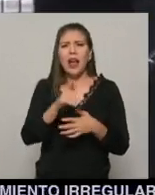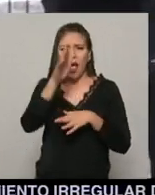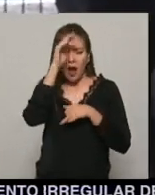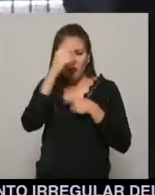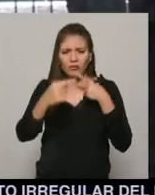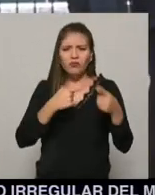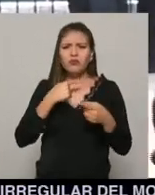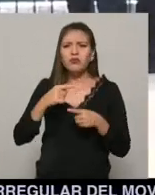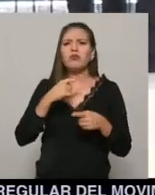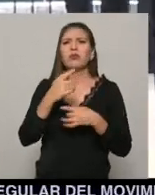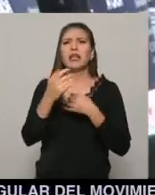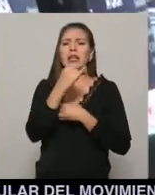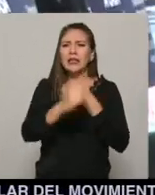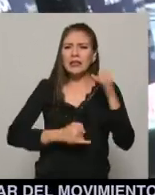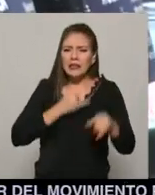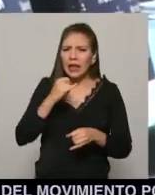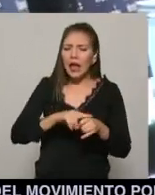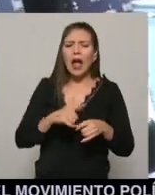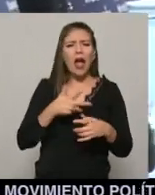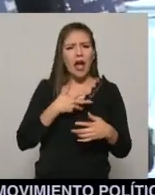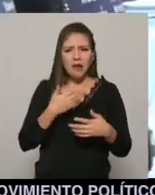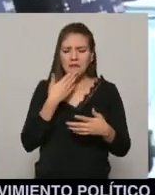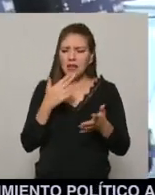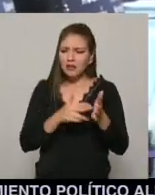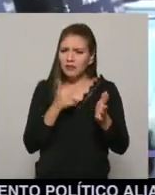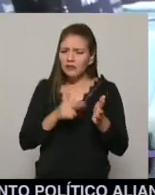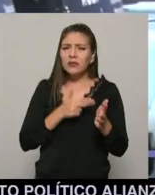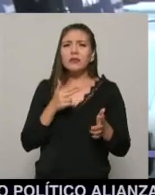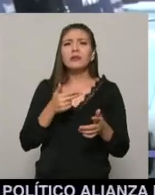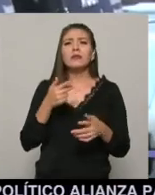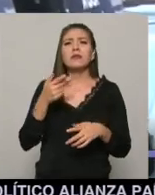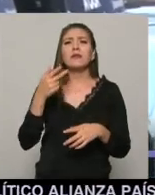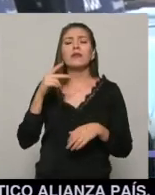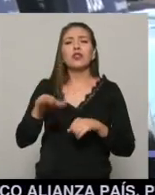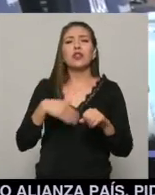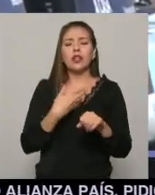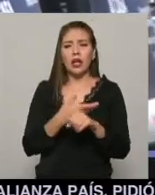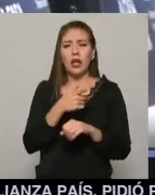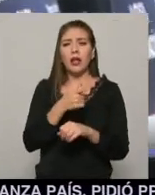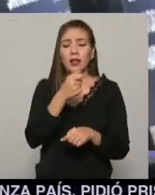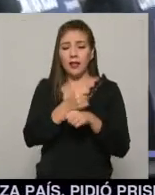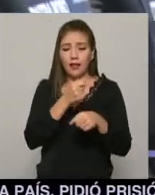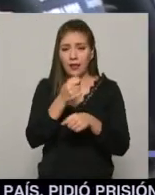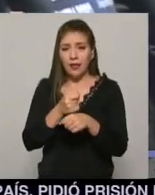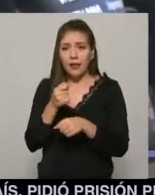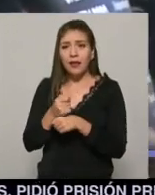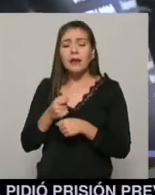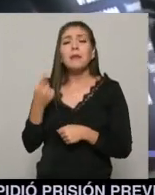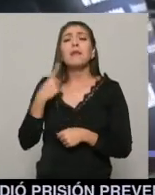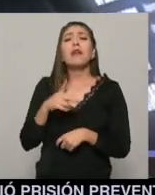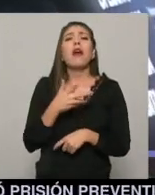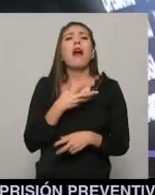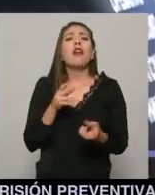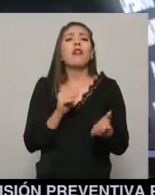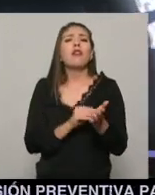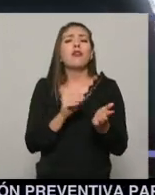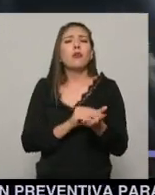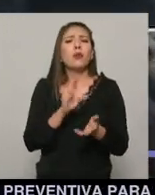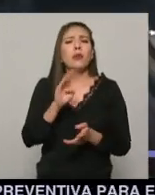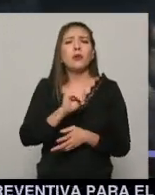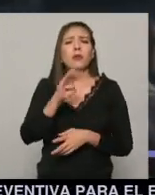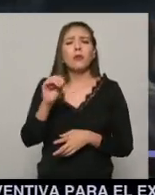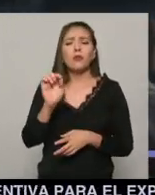firmados a nivel internacional contra la tortura y sin embargo tenemos 99.9% de